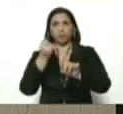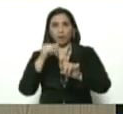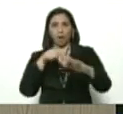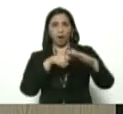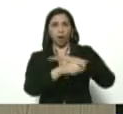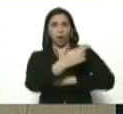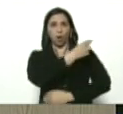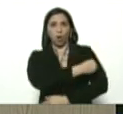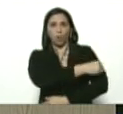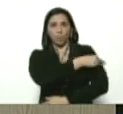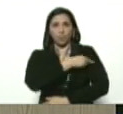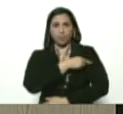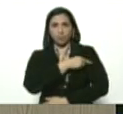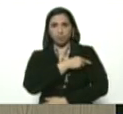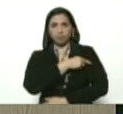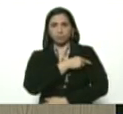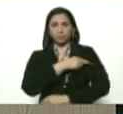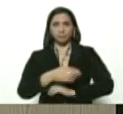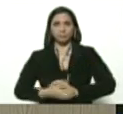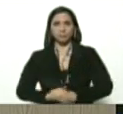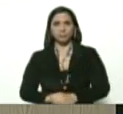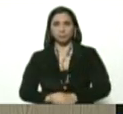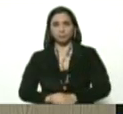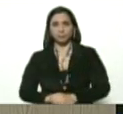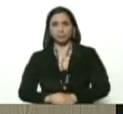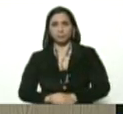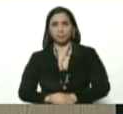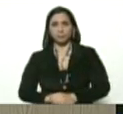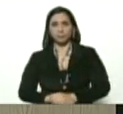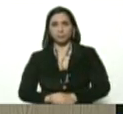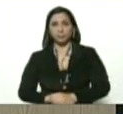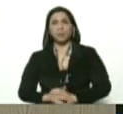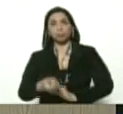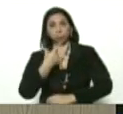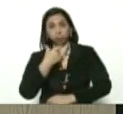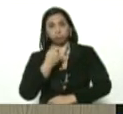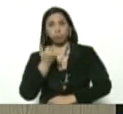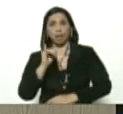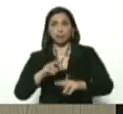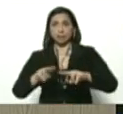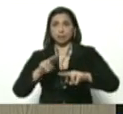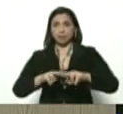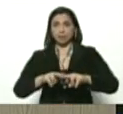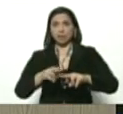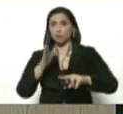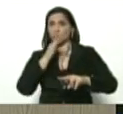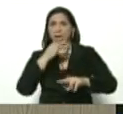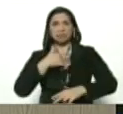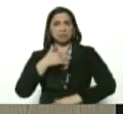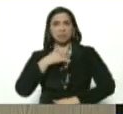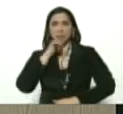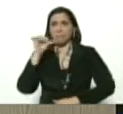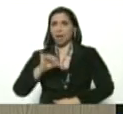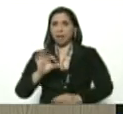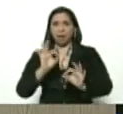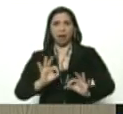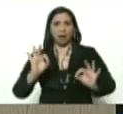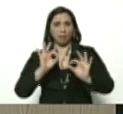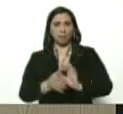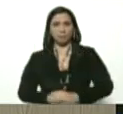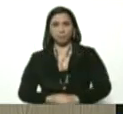hospitalizada en el hospital de santa elena de uairén está recibiendo tratamiento y está asintomática actualmente